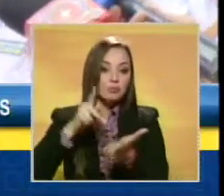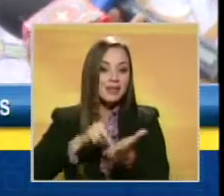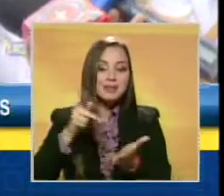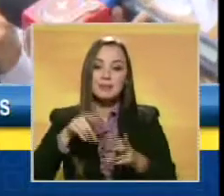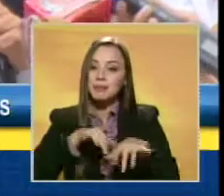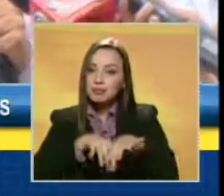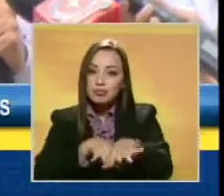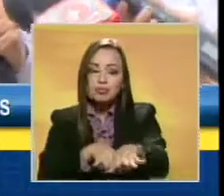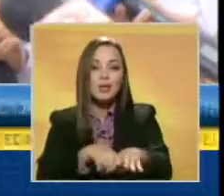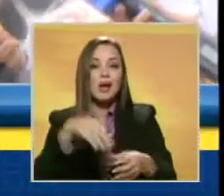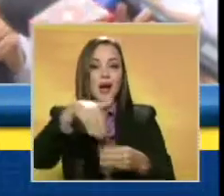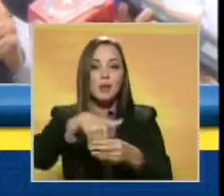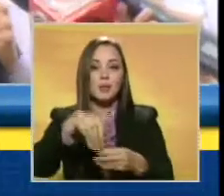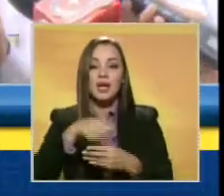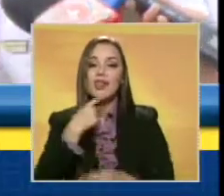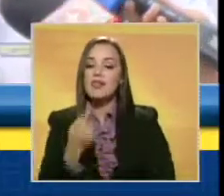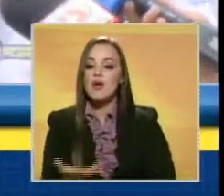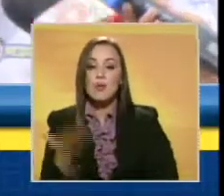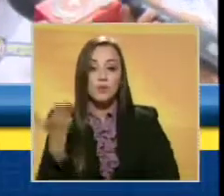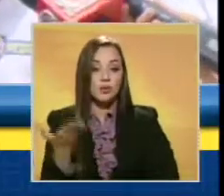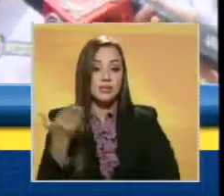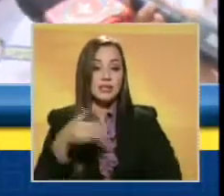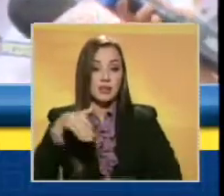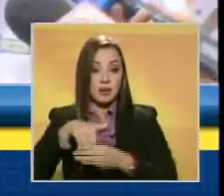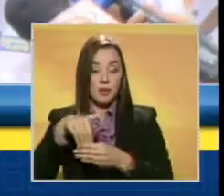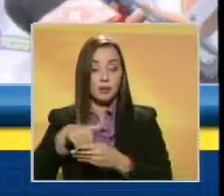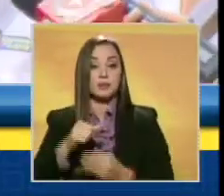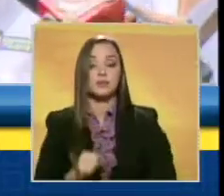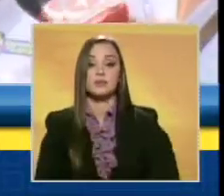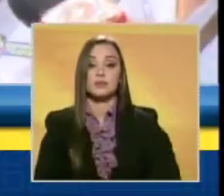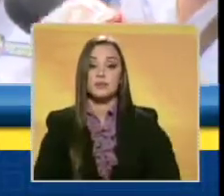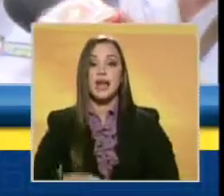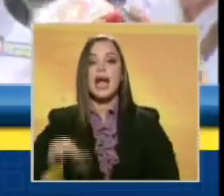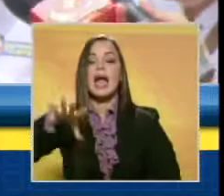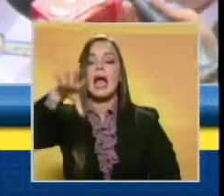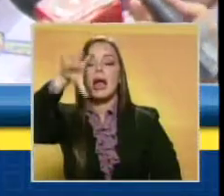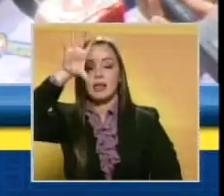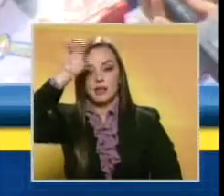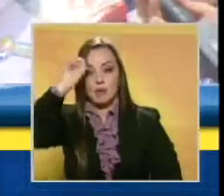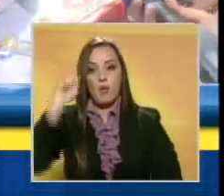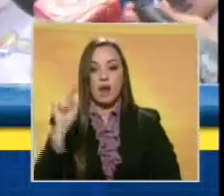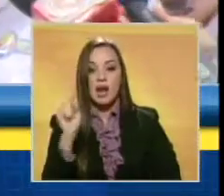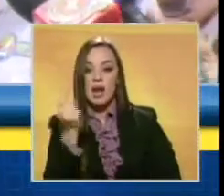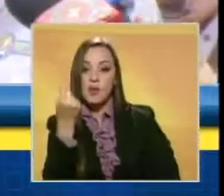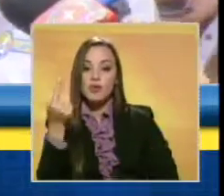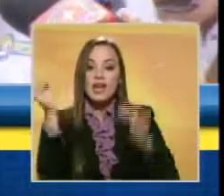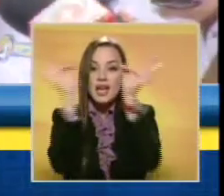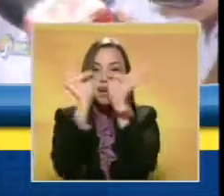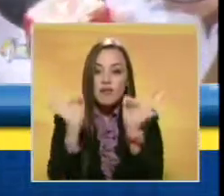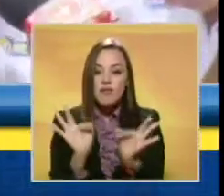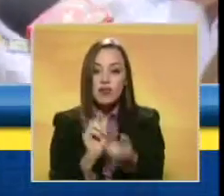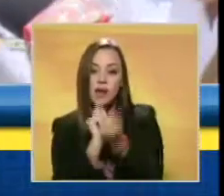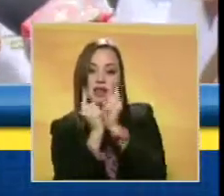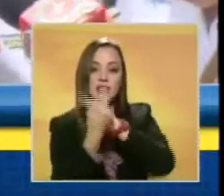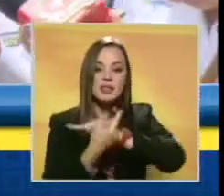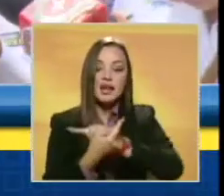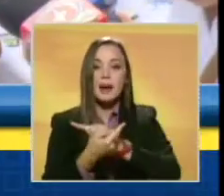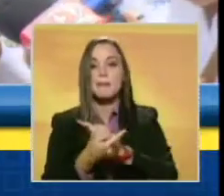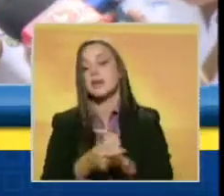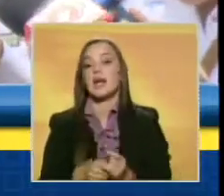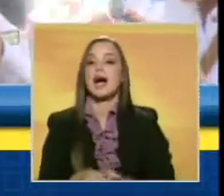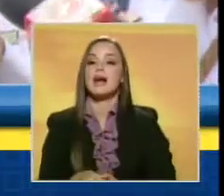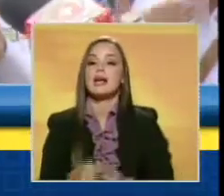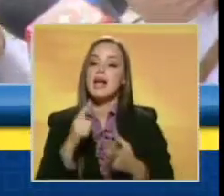voto. Y entendemos que el único mecanismo para poder revertir el estado de cosas en el